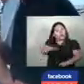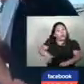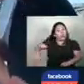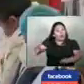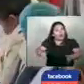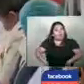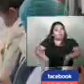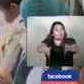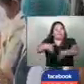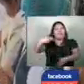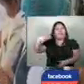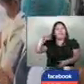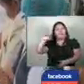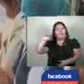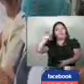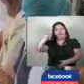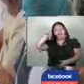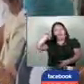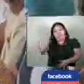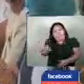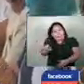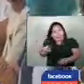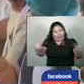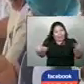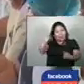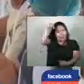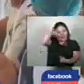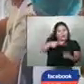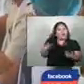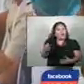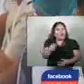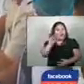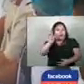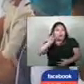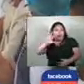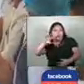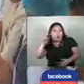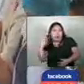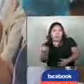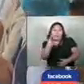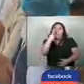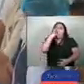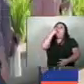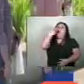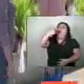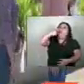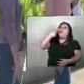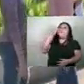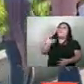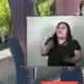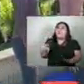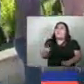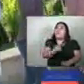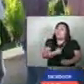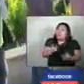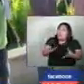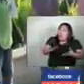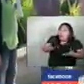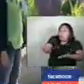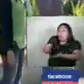de los Héroes, esto en San Salvador, donde se realizaron 250 pruebas de COVID-19 para los salvadoreños pudieran